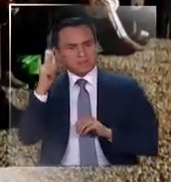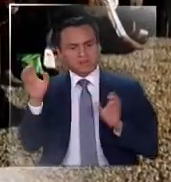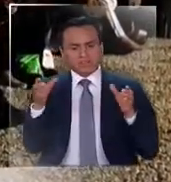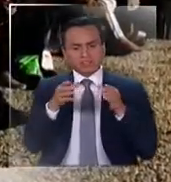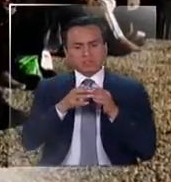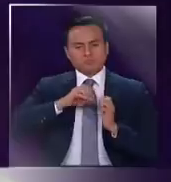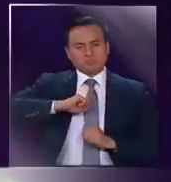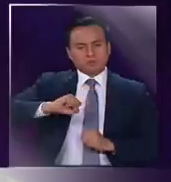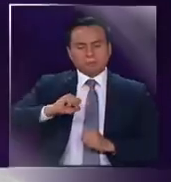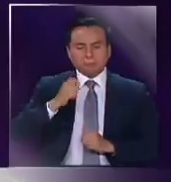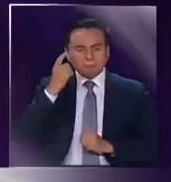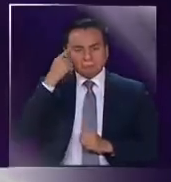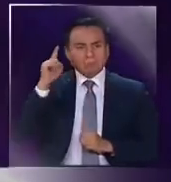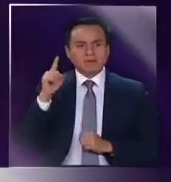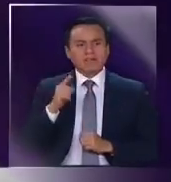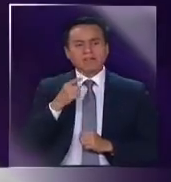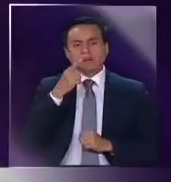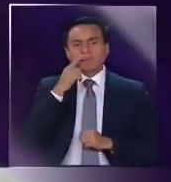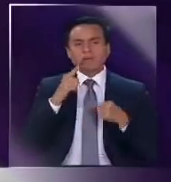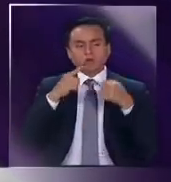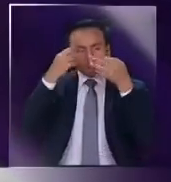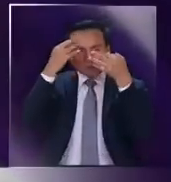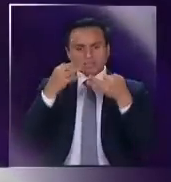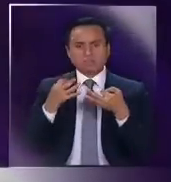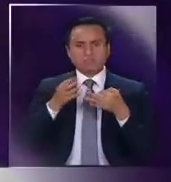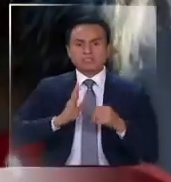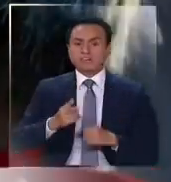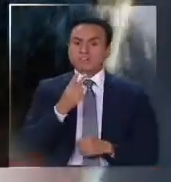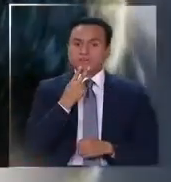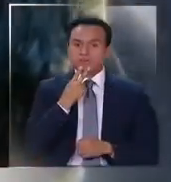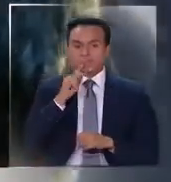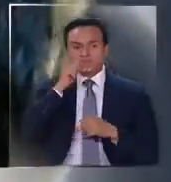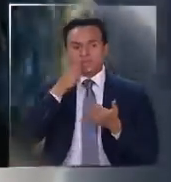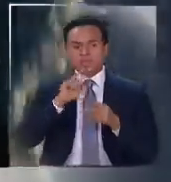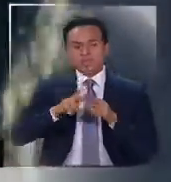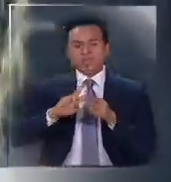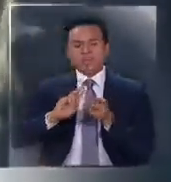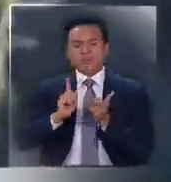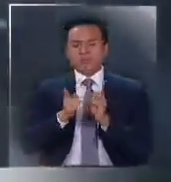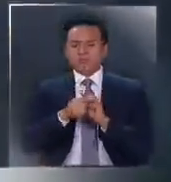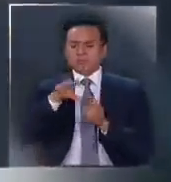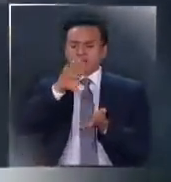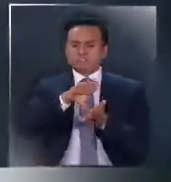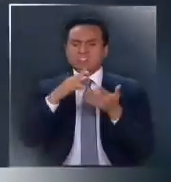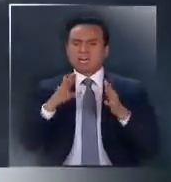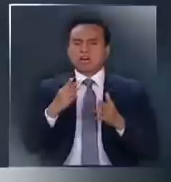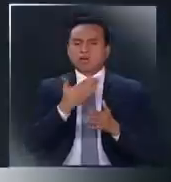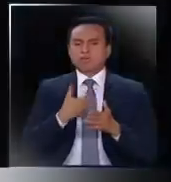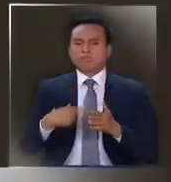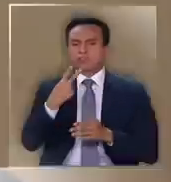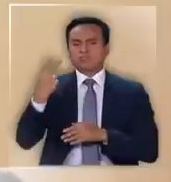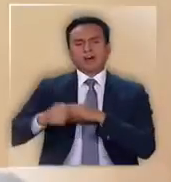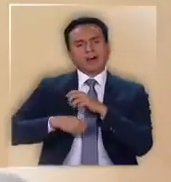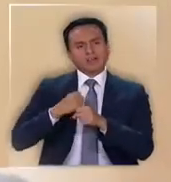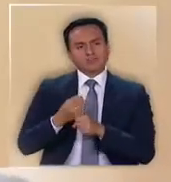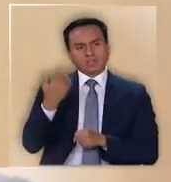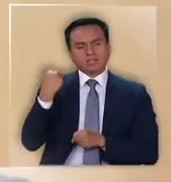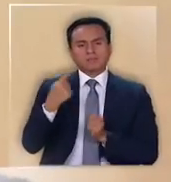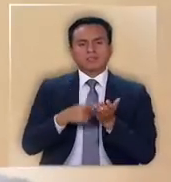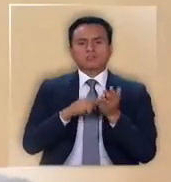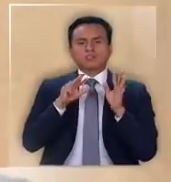frente opositor. Él está convencido de que si sigue vivo es para restaurar un país que ya gobernó durante 22 años